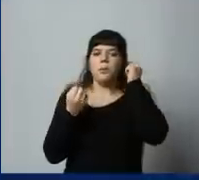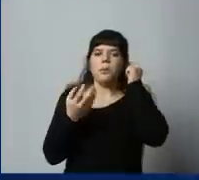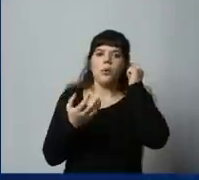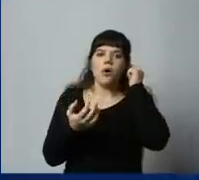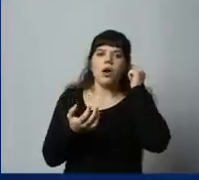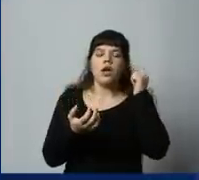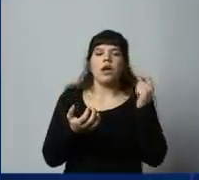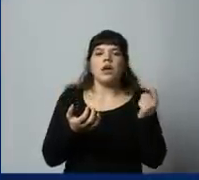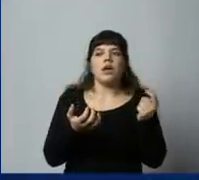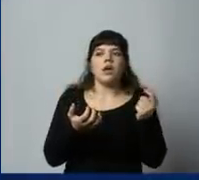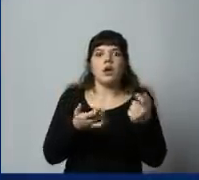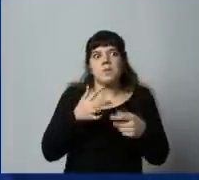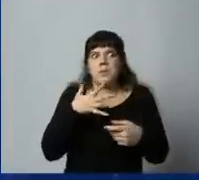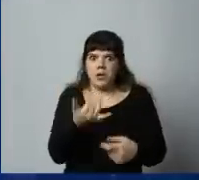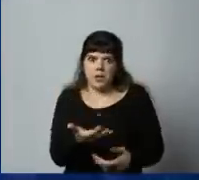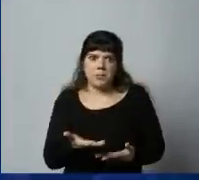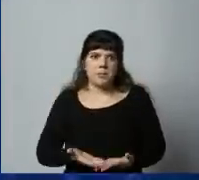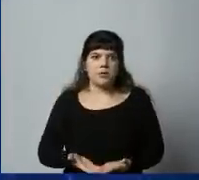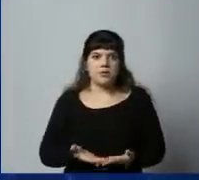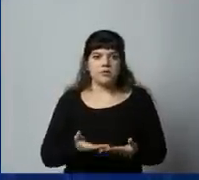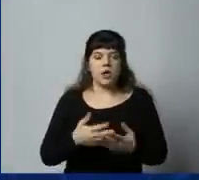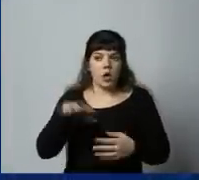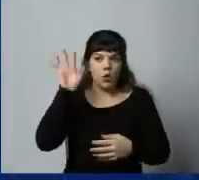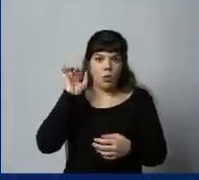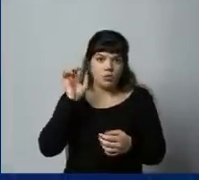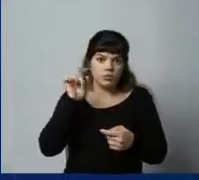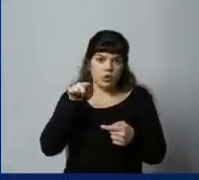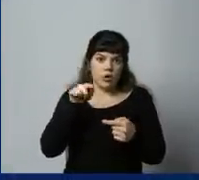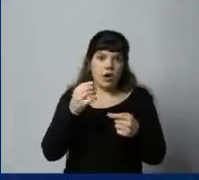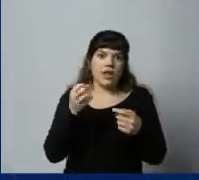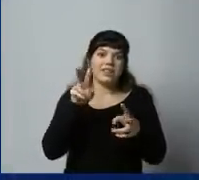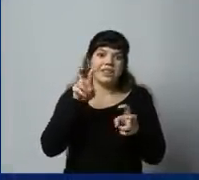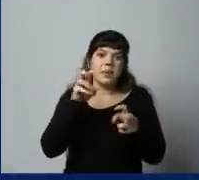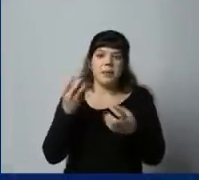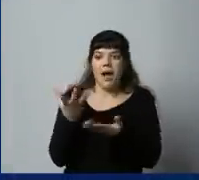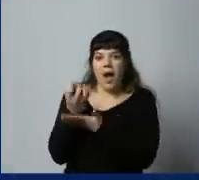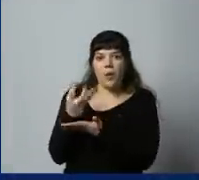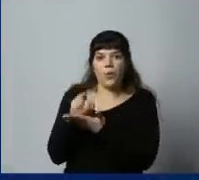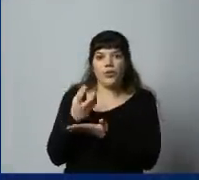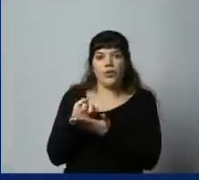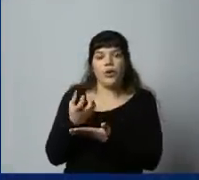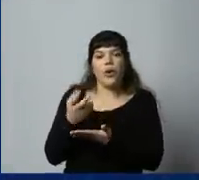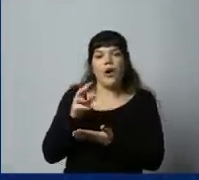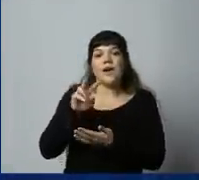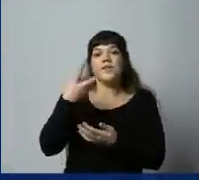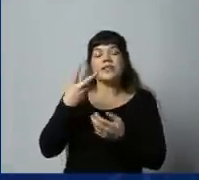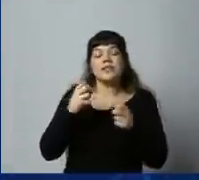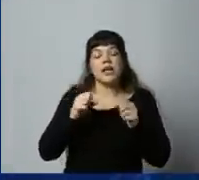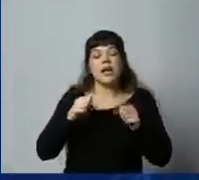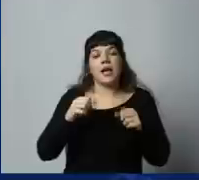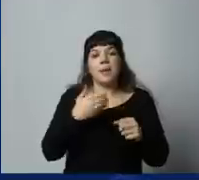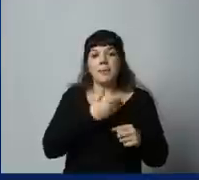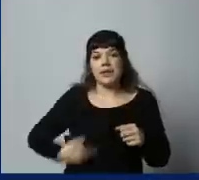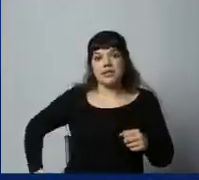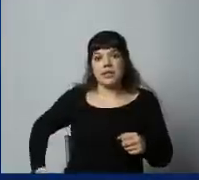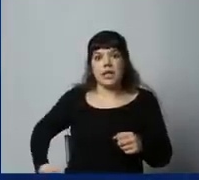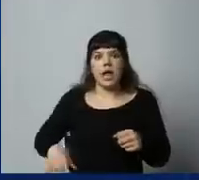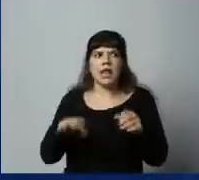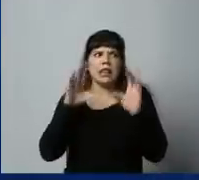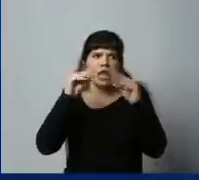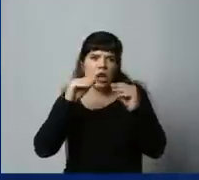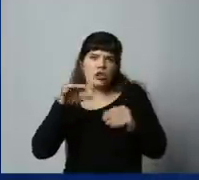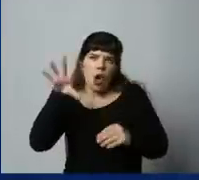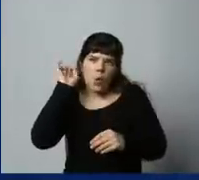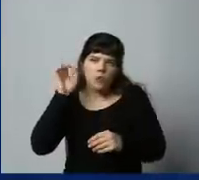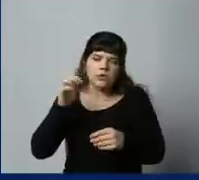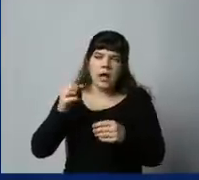porque por ejemplo cuando se escuchó se hizo público el audio de Beatriz argimón diciendo de noche se escuchan los